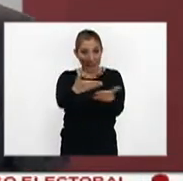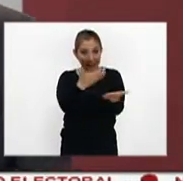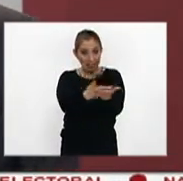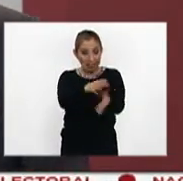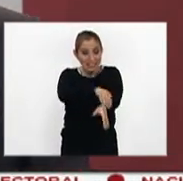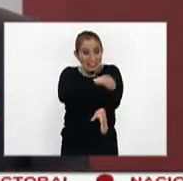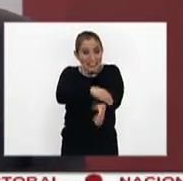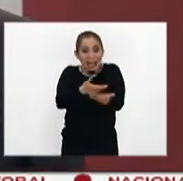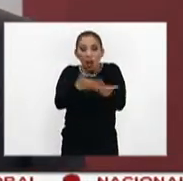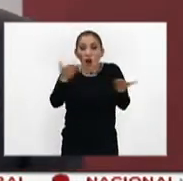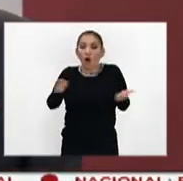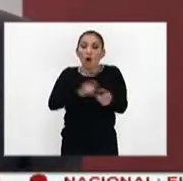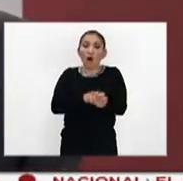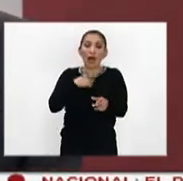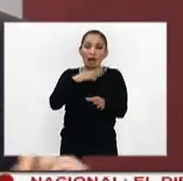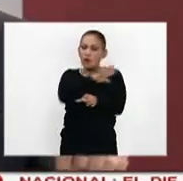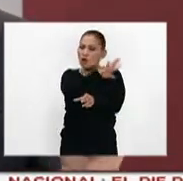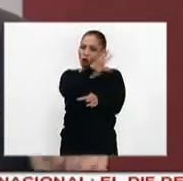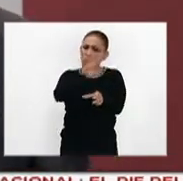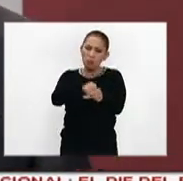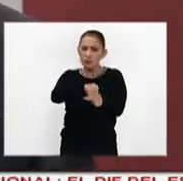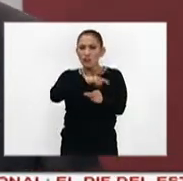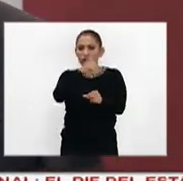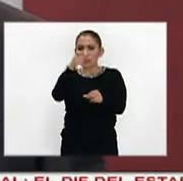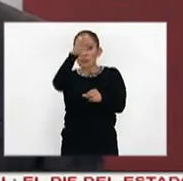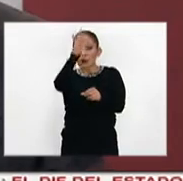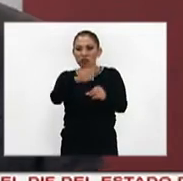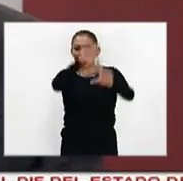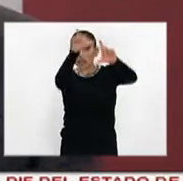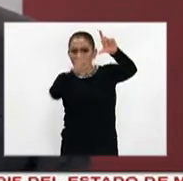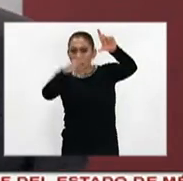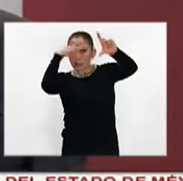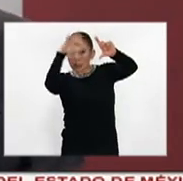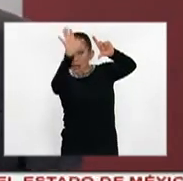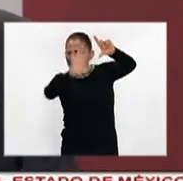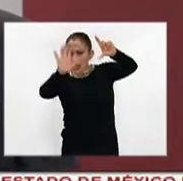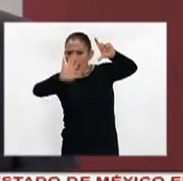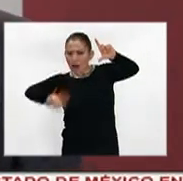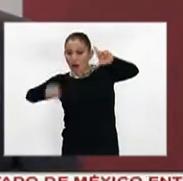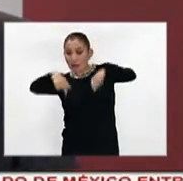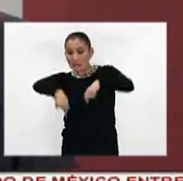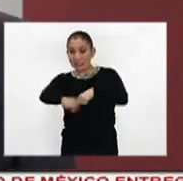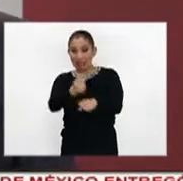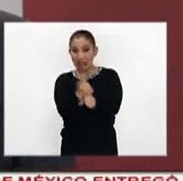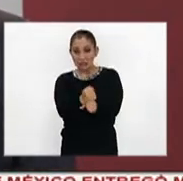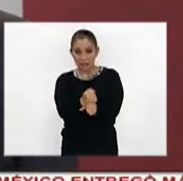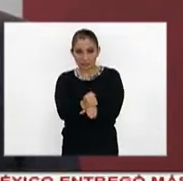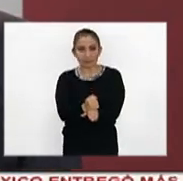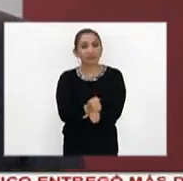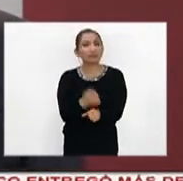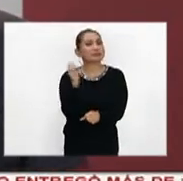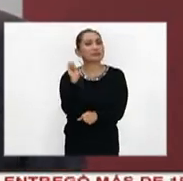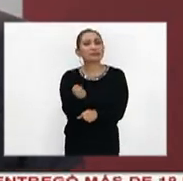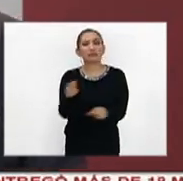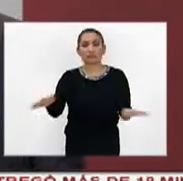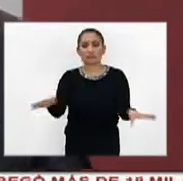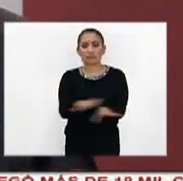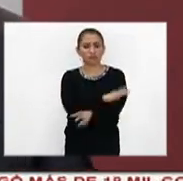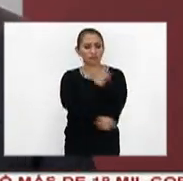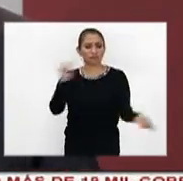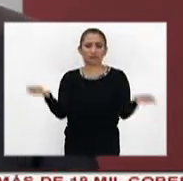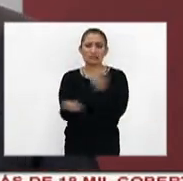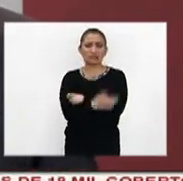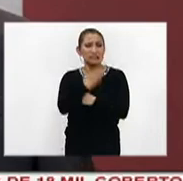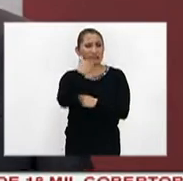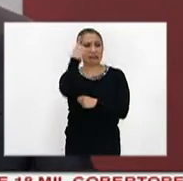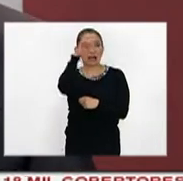de energía eléctrica cubrirá casi el 100% del territorio nacional este mismo año, lo que representa un cambio